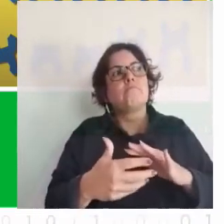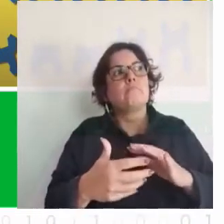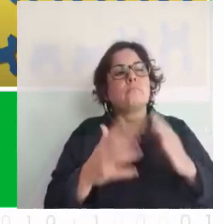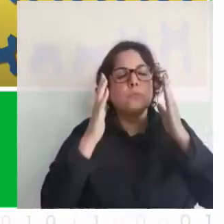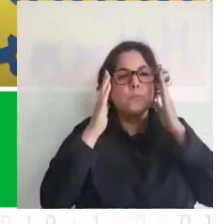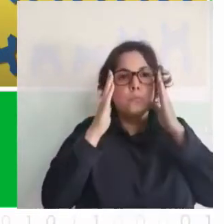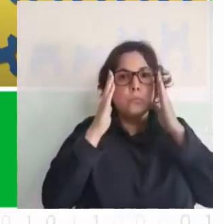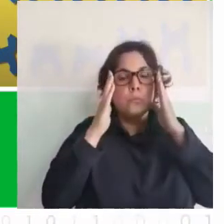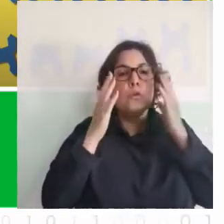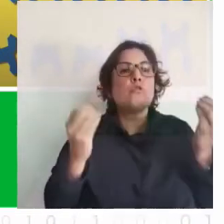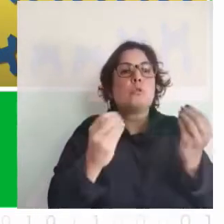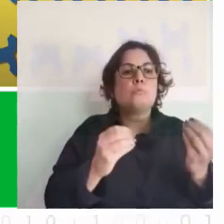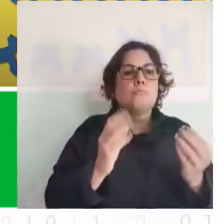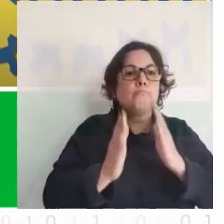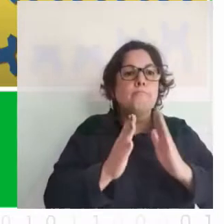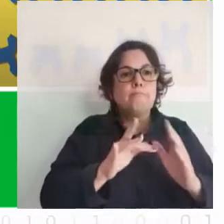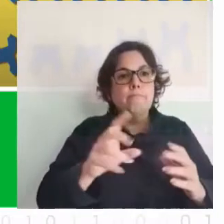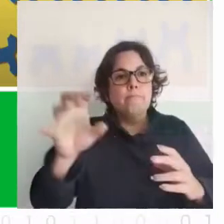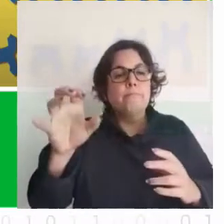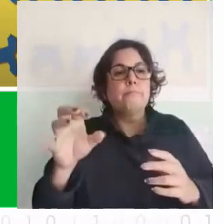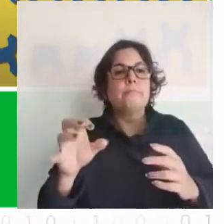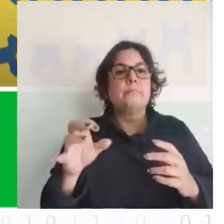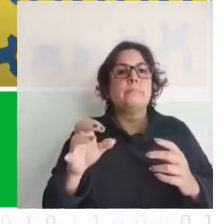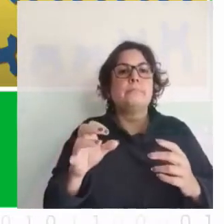como se trataba el cáncer, no sé si ven mi cursor aquí,